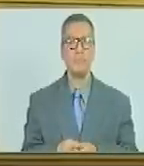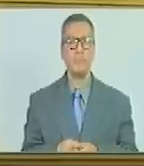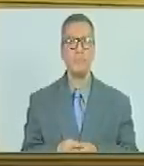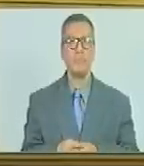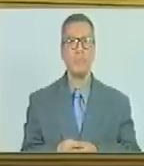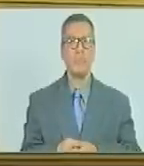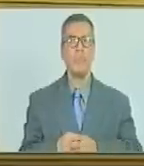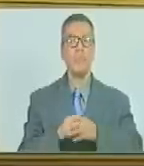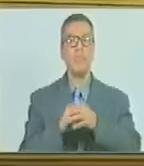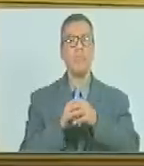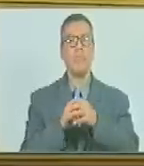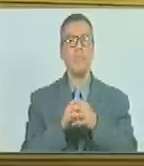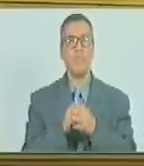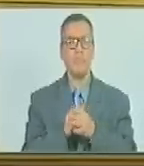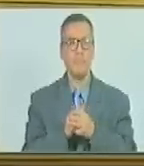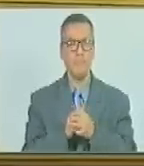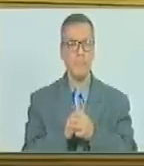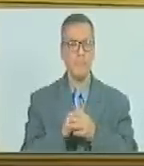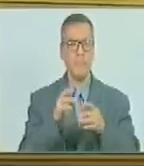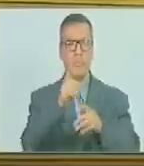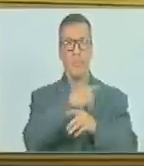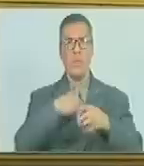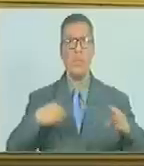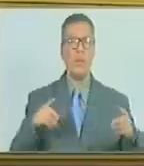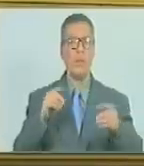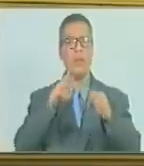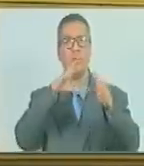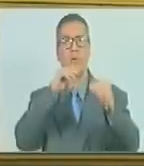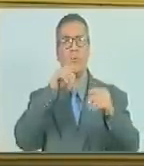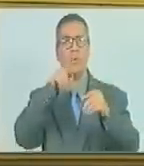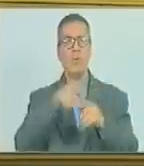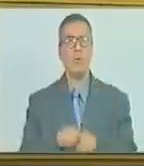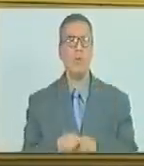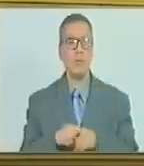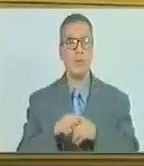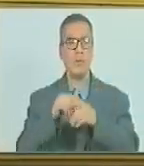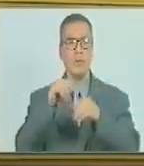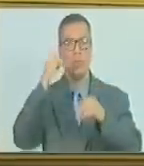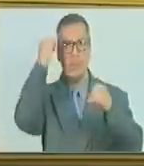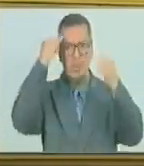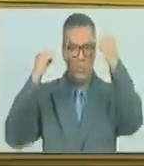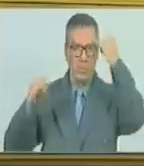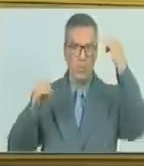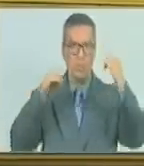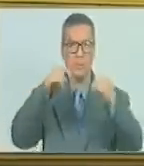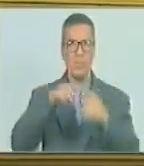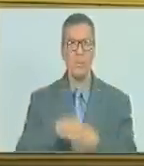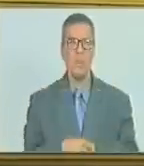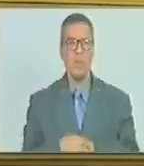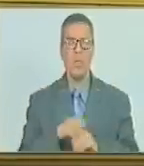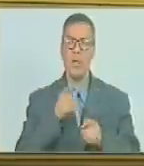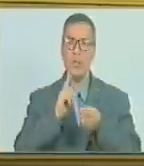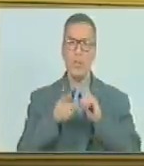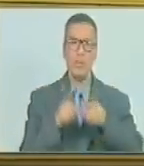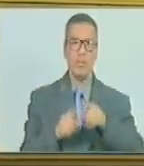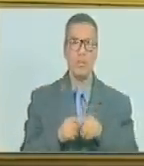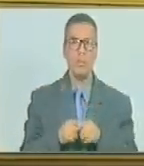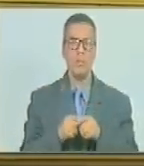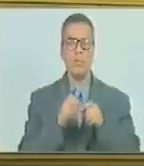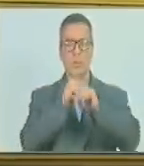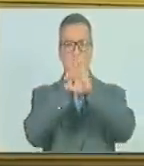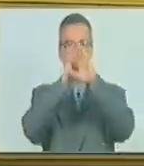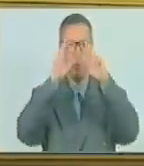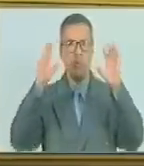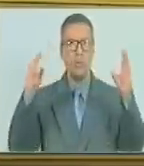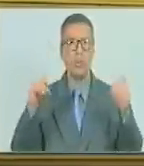el arte de la narrativa y de la escritura creativa, a veces nos maravillamos